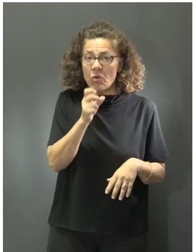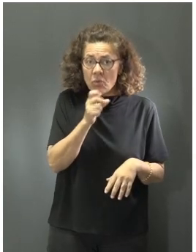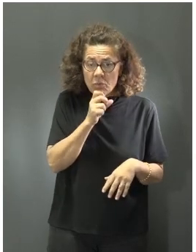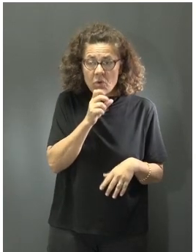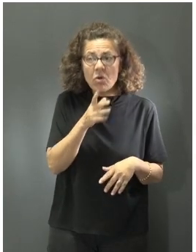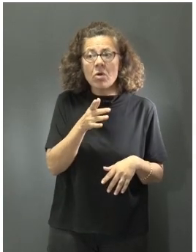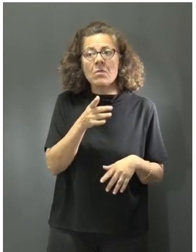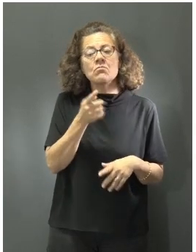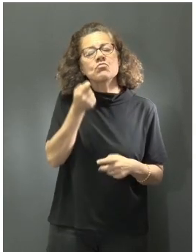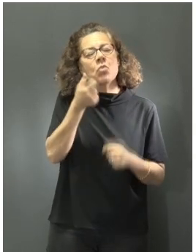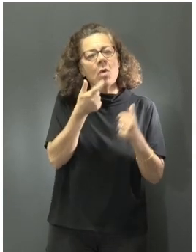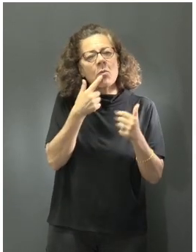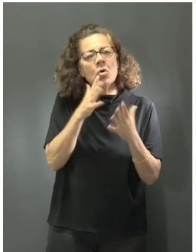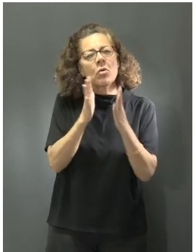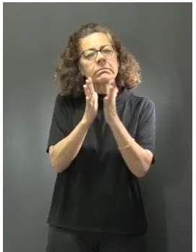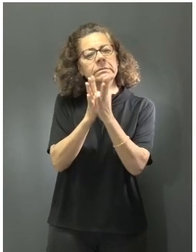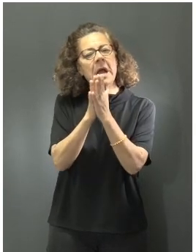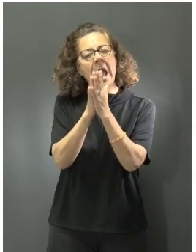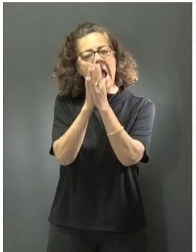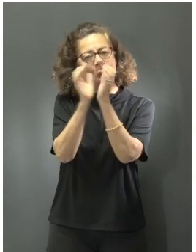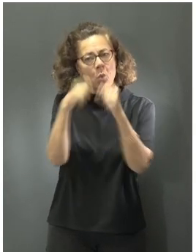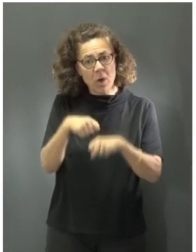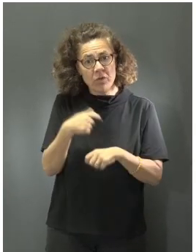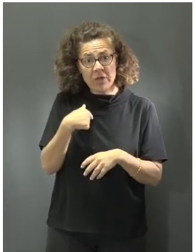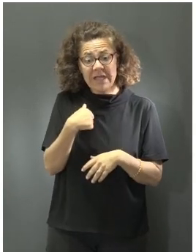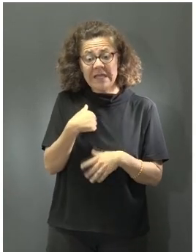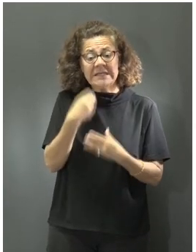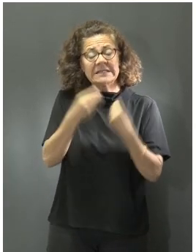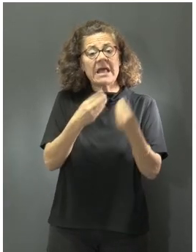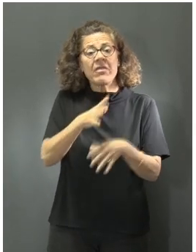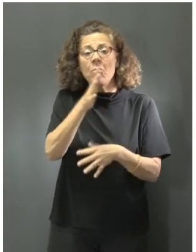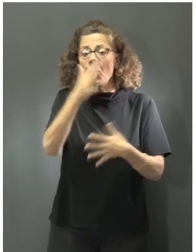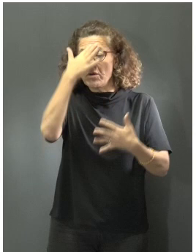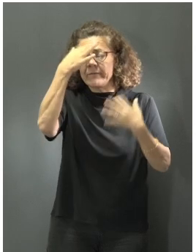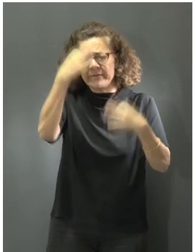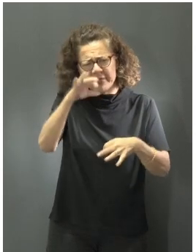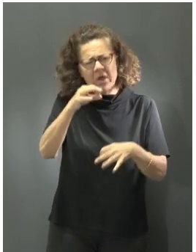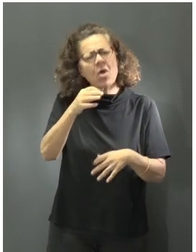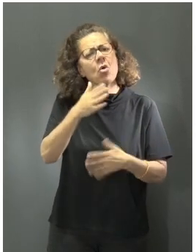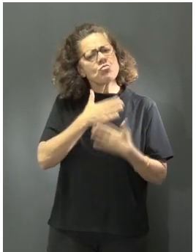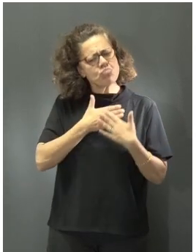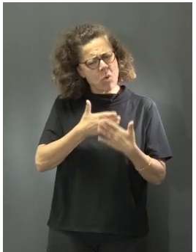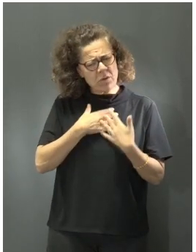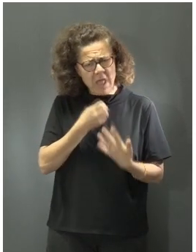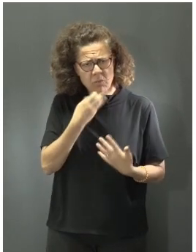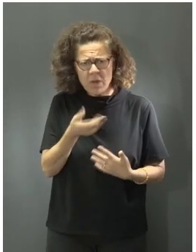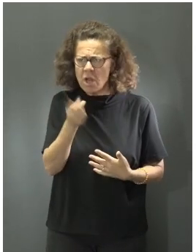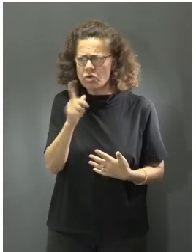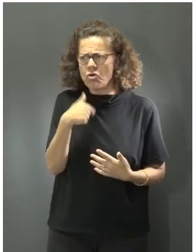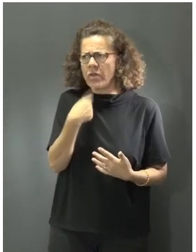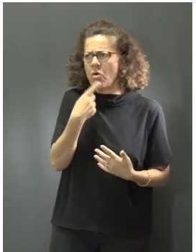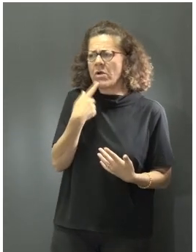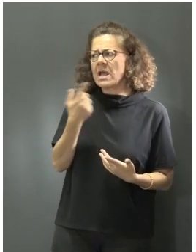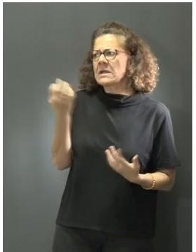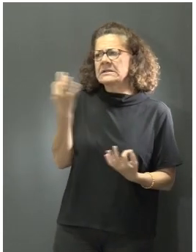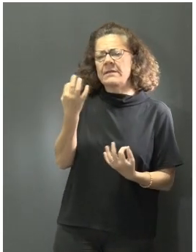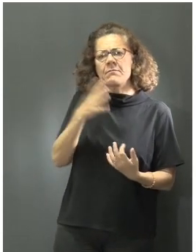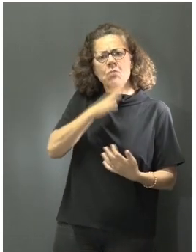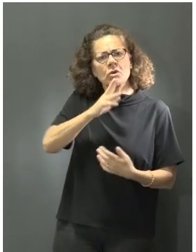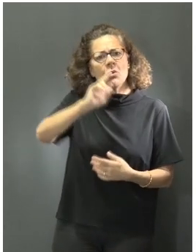un criterio que se hace desde el desconocimiento, ¿no? Y la buena voluntad. O sea, yo no entro en que tenga que haber otras